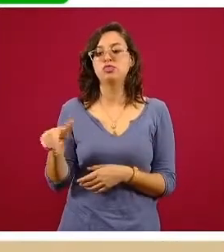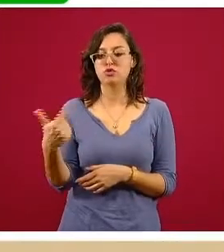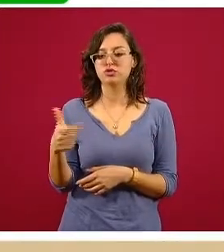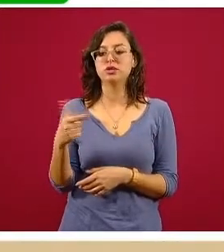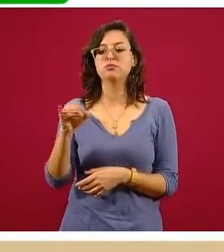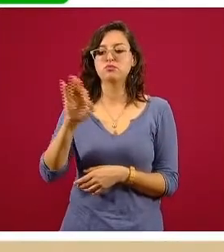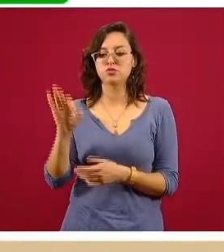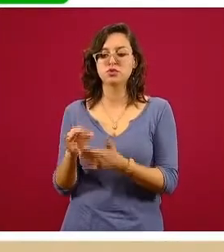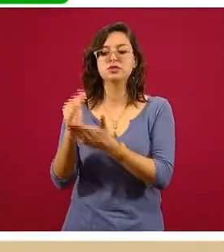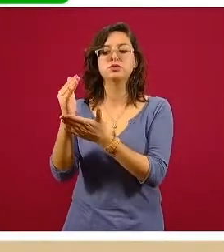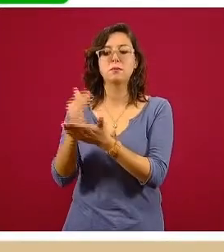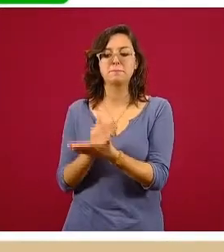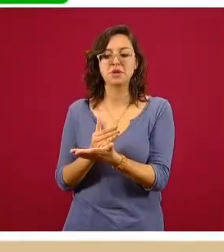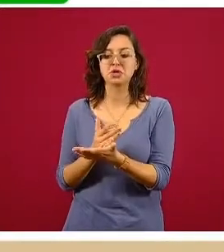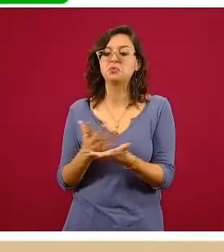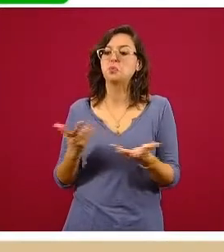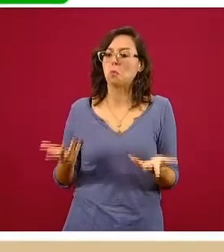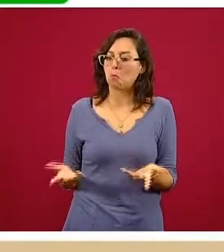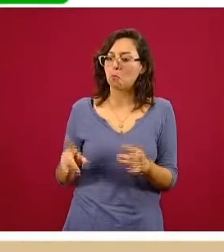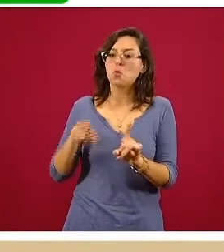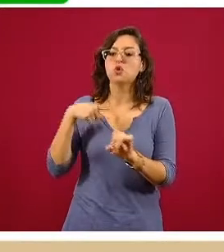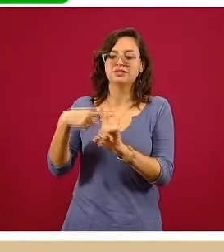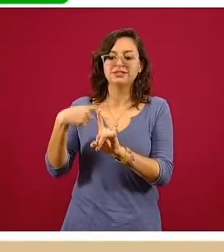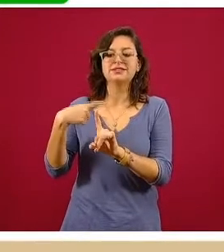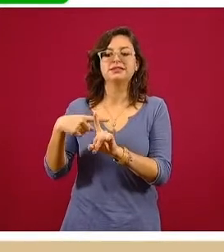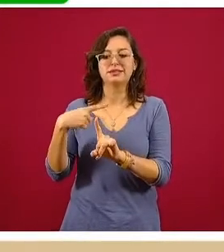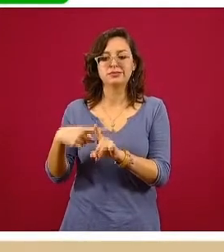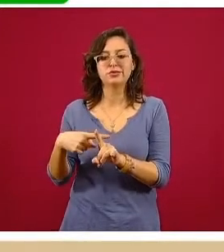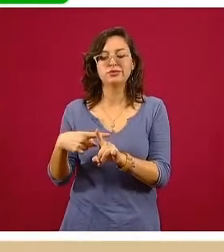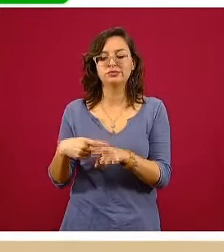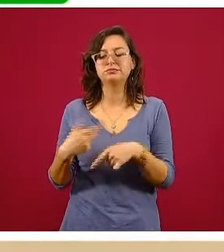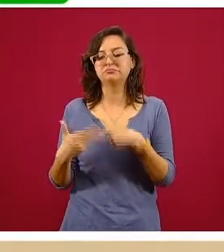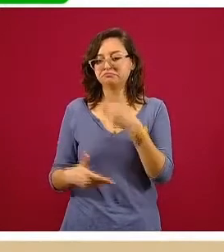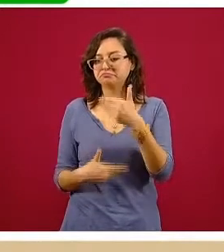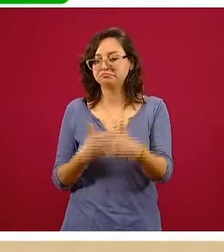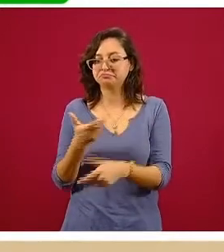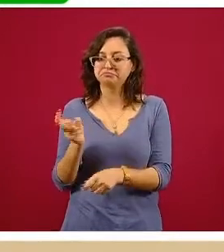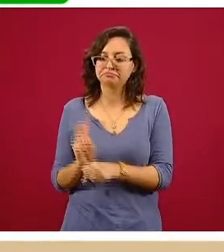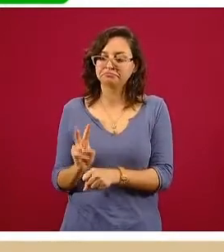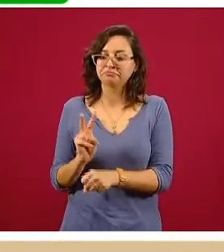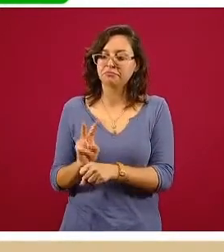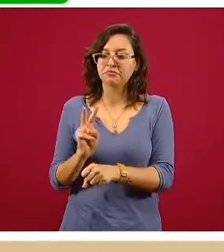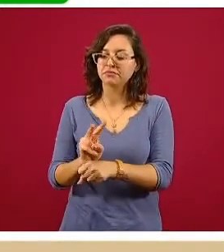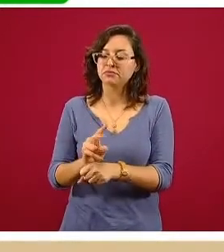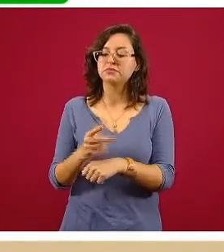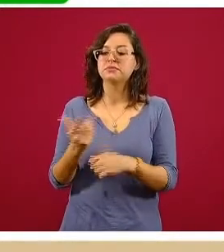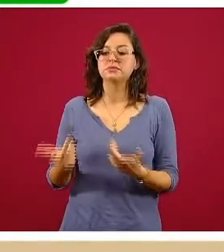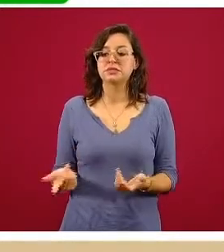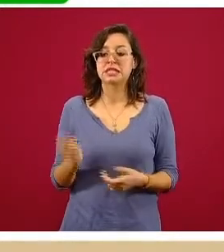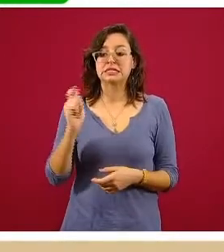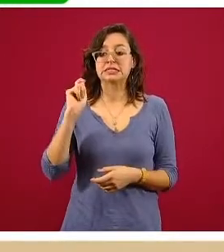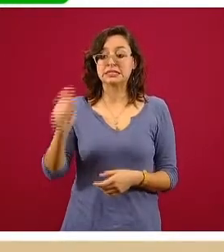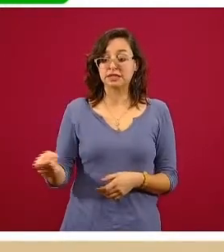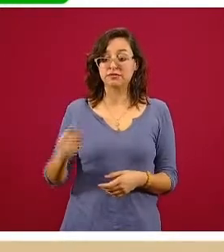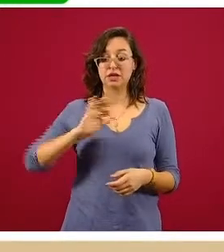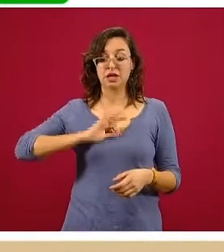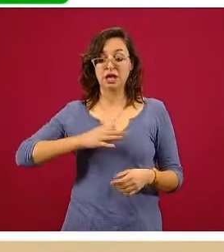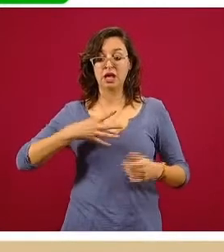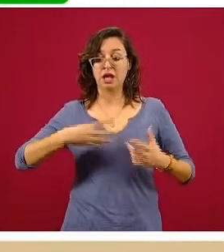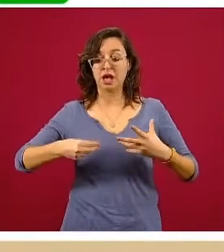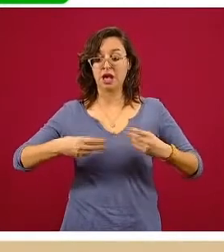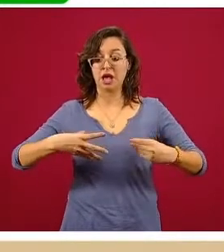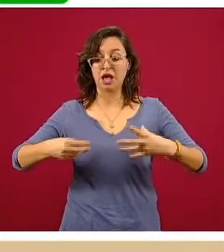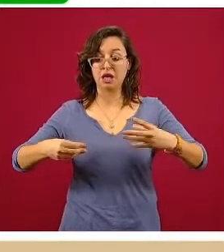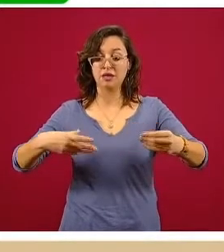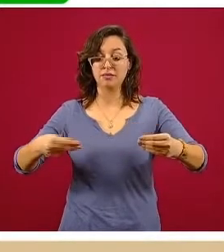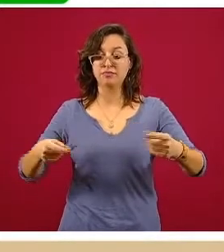en 12%, y también es un buen indicador al que le podemos dar seguimiento, porque precisamente representa